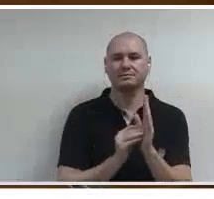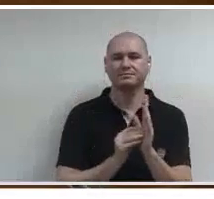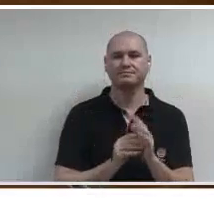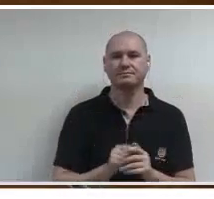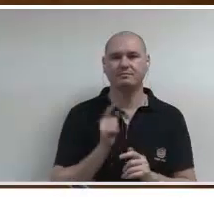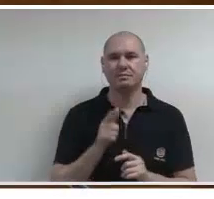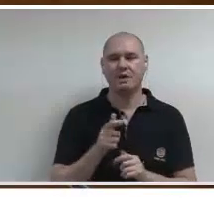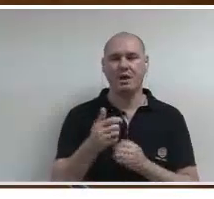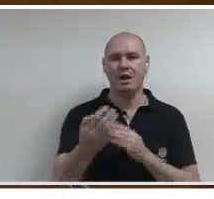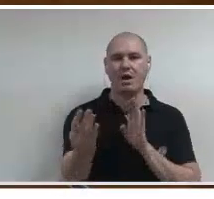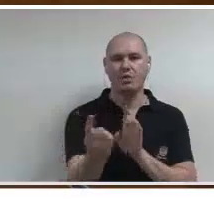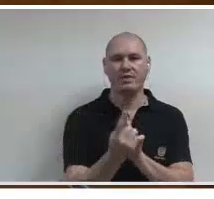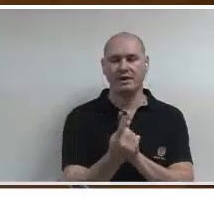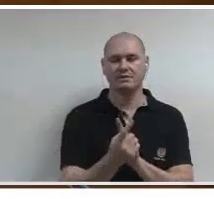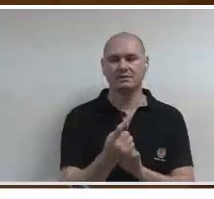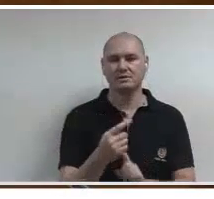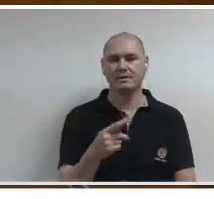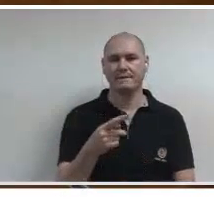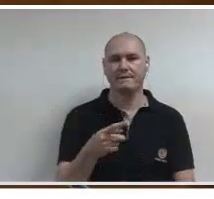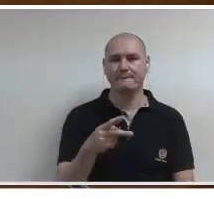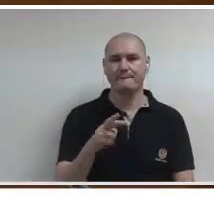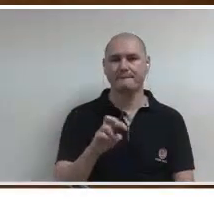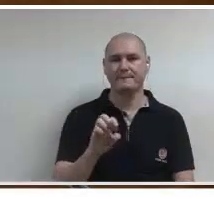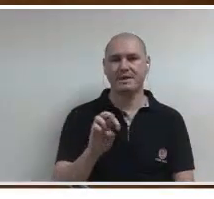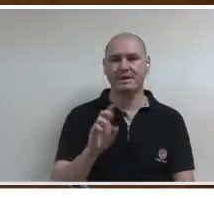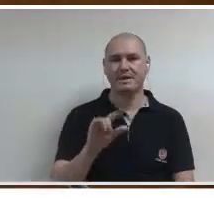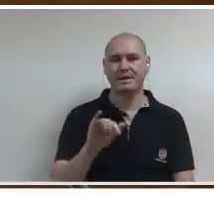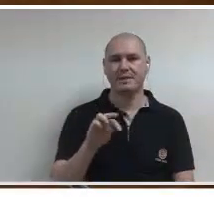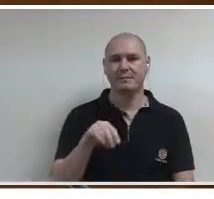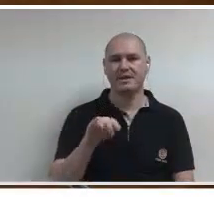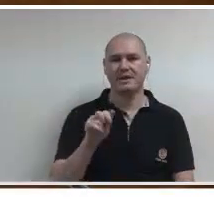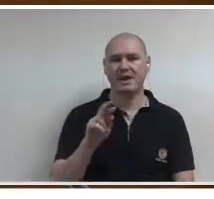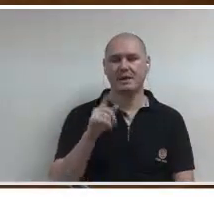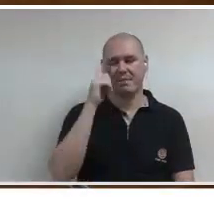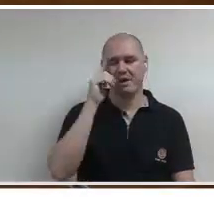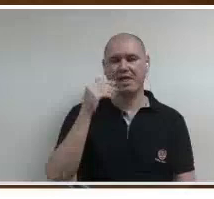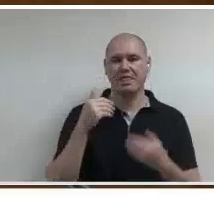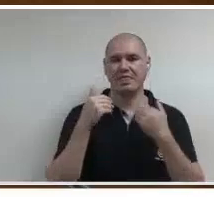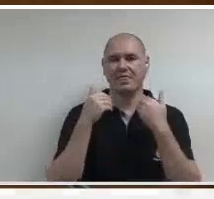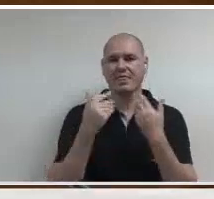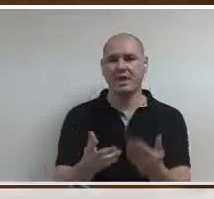apa ja y por ánico pe audiencia preliminar.